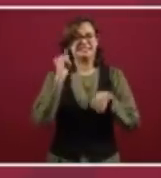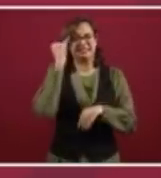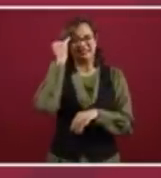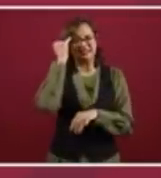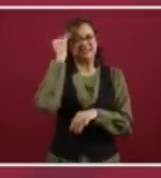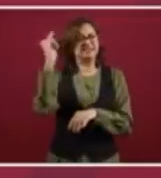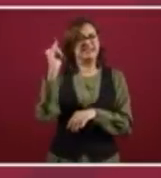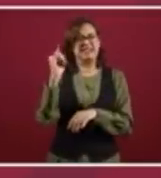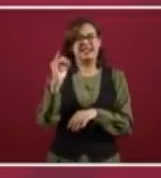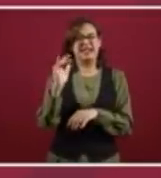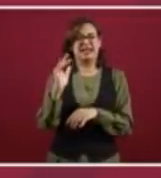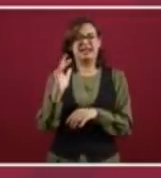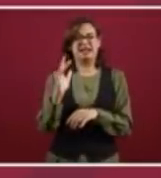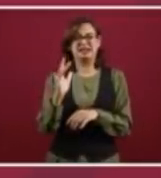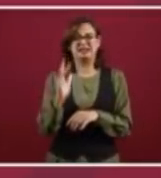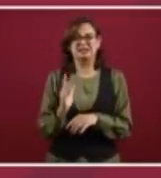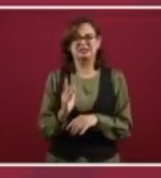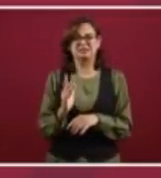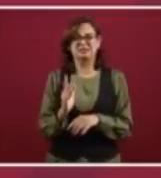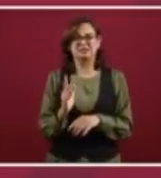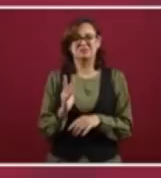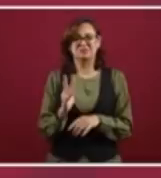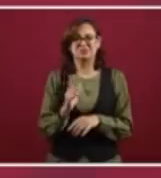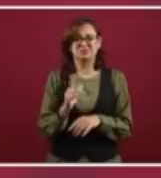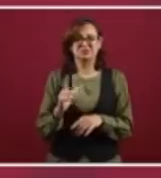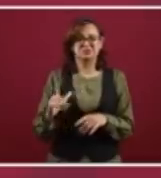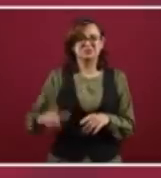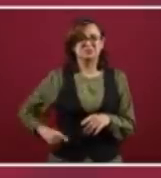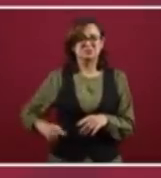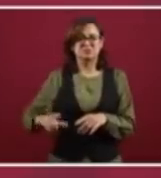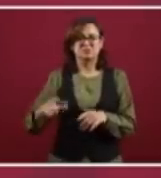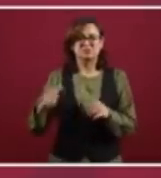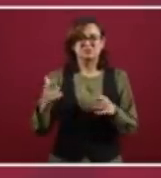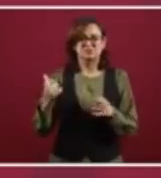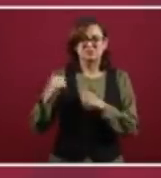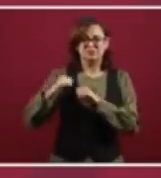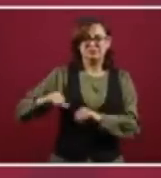de la razón de Estado,